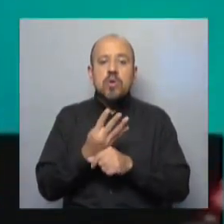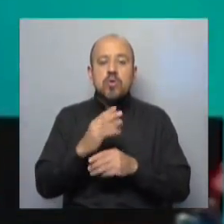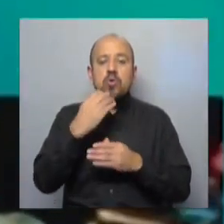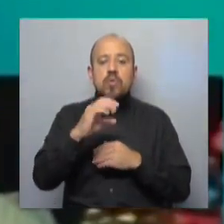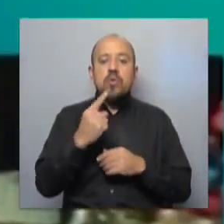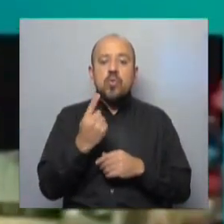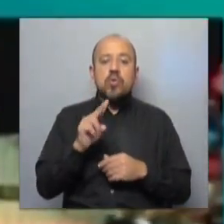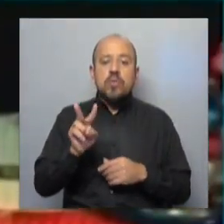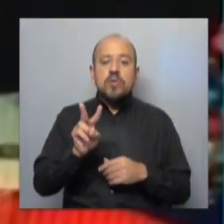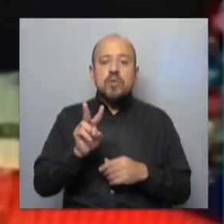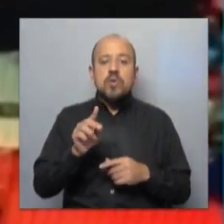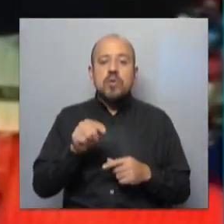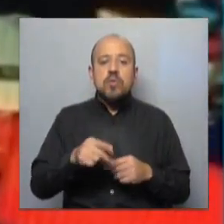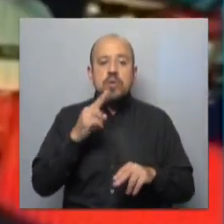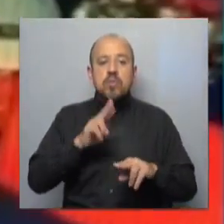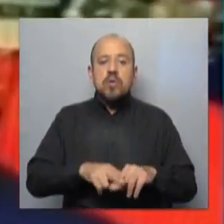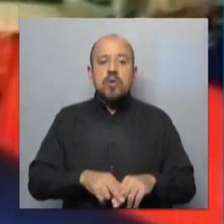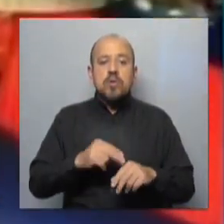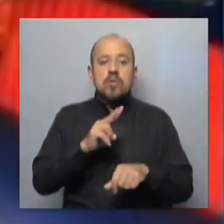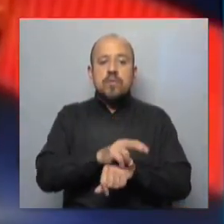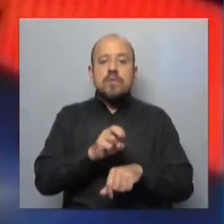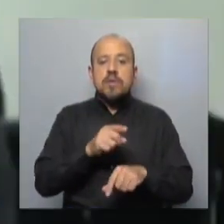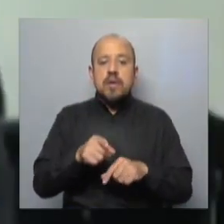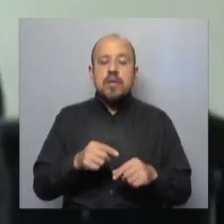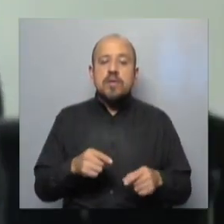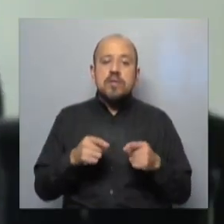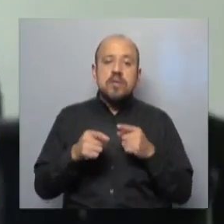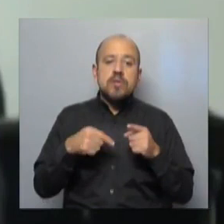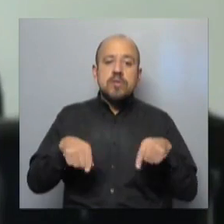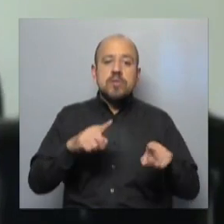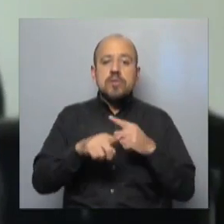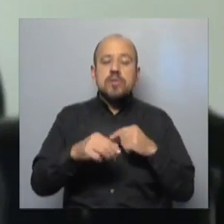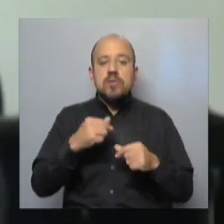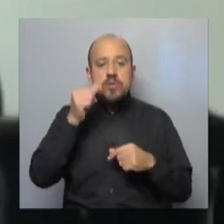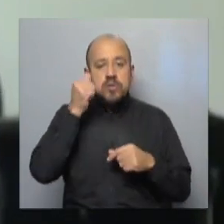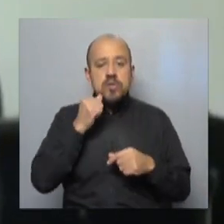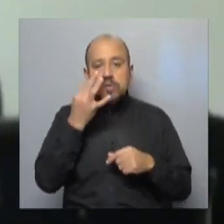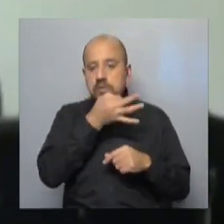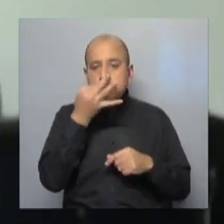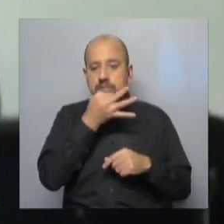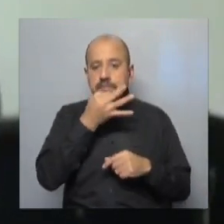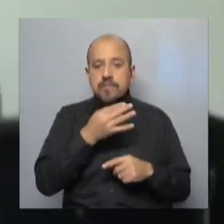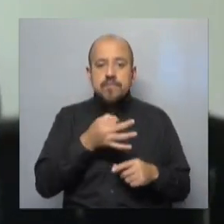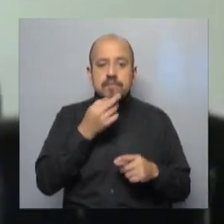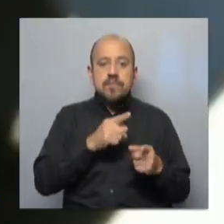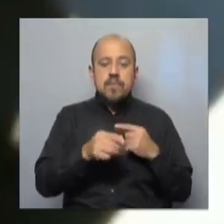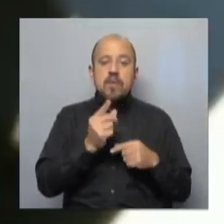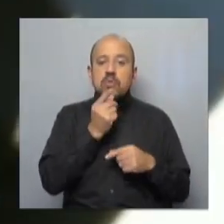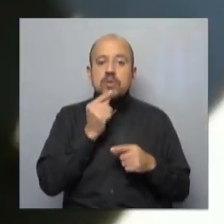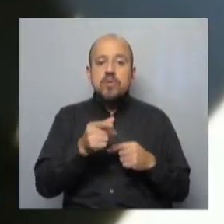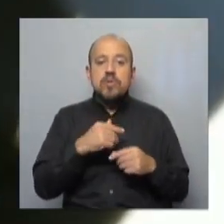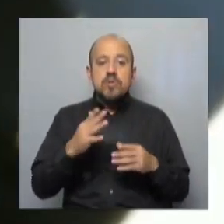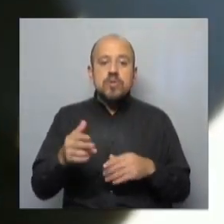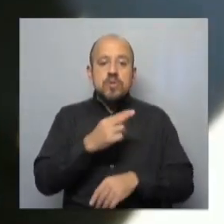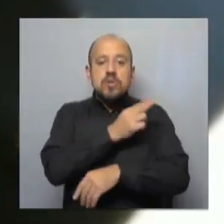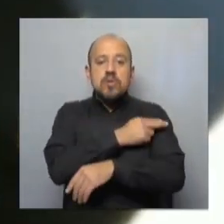venezolano fueron detenidos por la muerte del fiscal especializado contra el crimen organizado y el narcotráfico según el comisario nimio cardozo jefe del